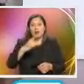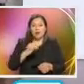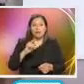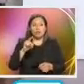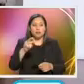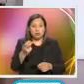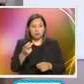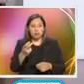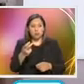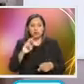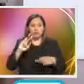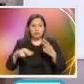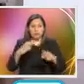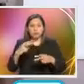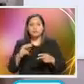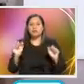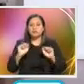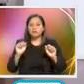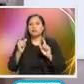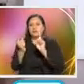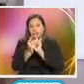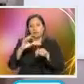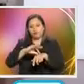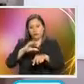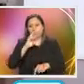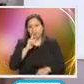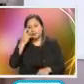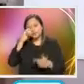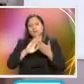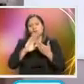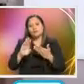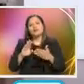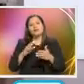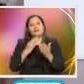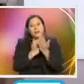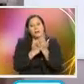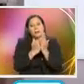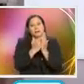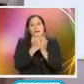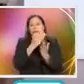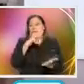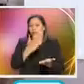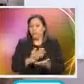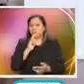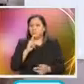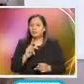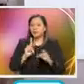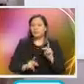estos síntomas, hay que acudir corriendo al médico para evitar que esto siga avanzando.